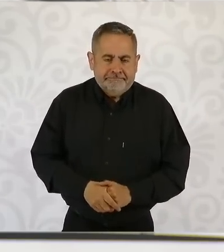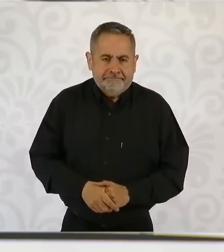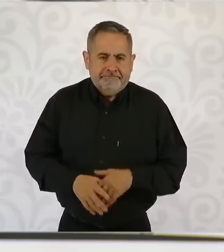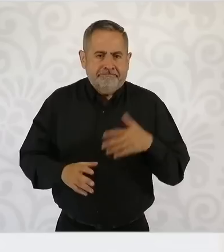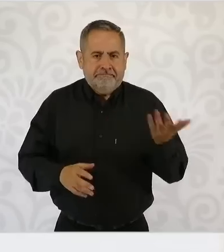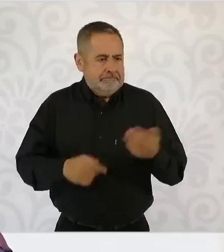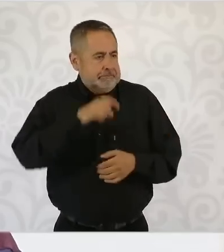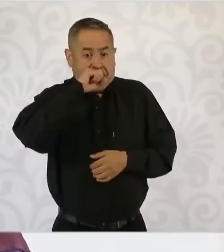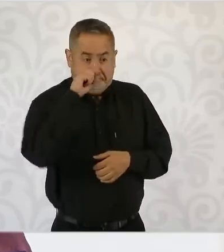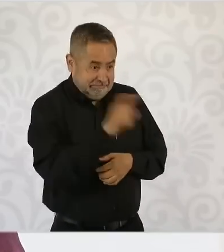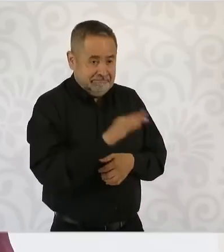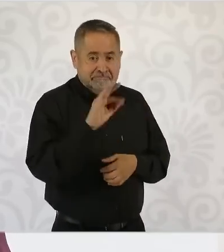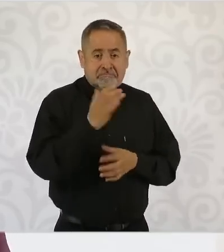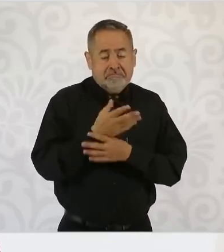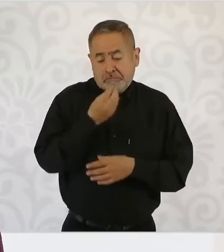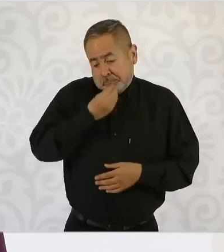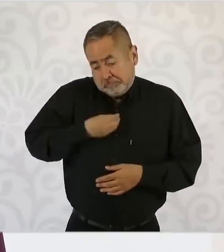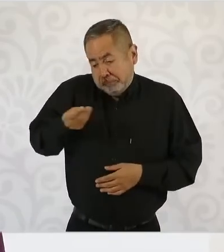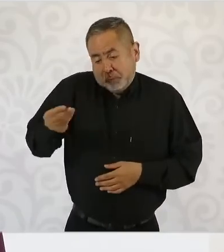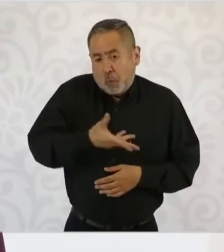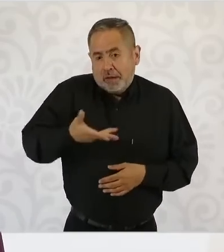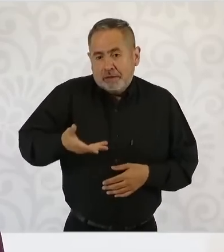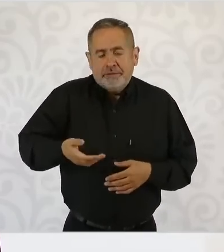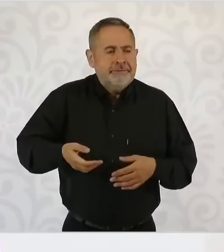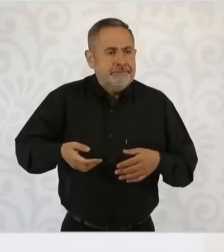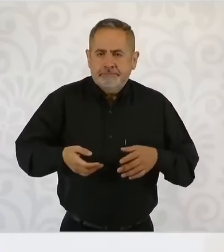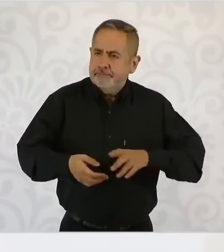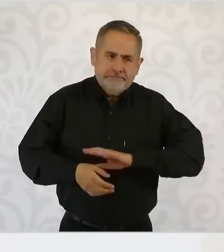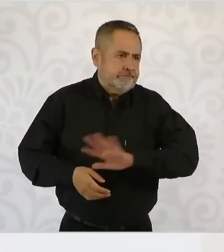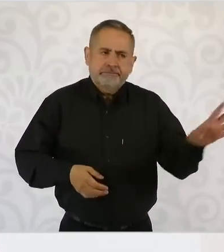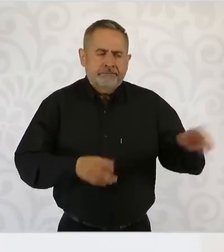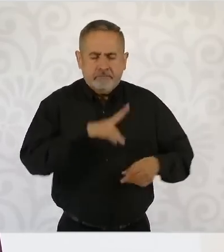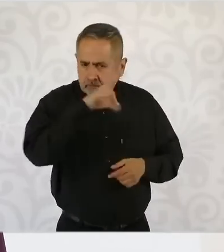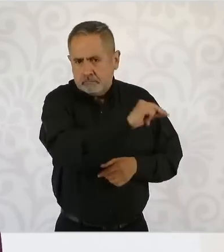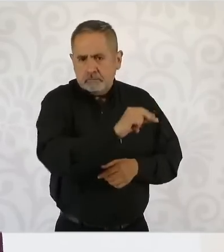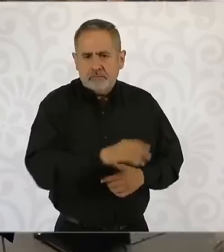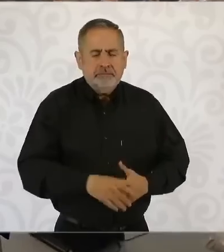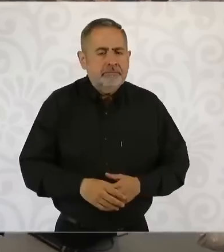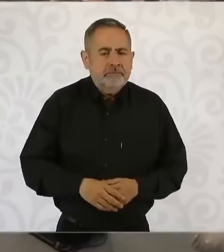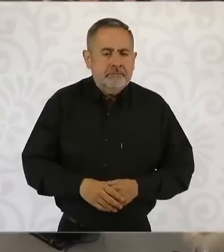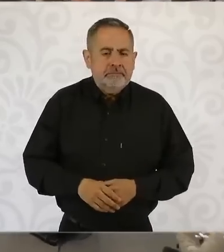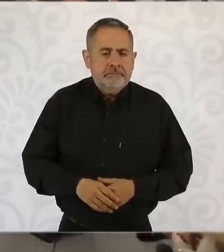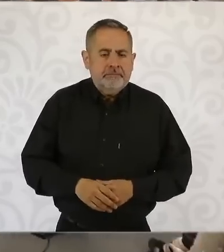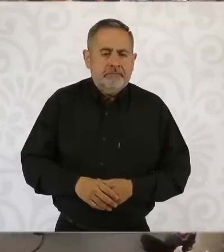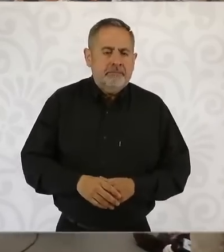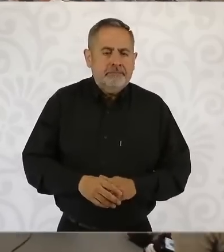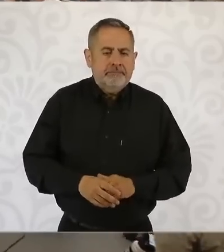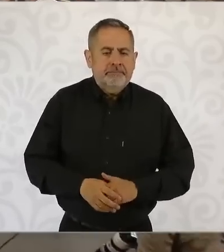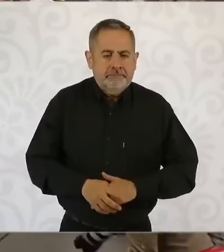lo dijo él mismo, nadie más. Vamos con la siguiente pregunta. A ver acá.